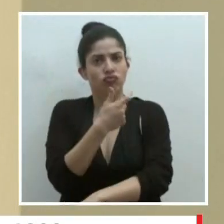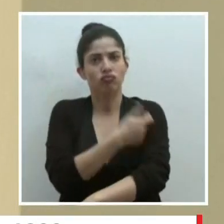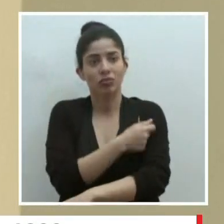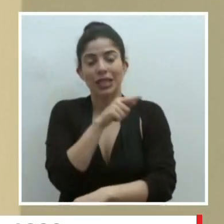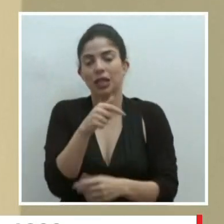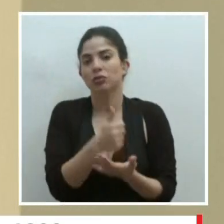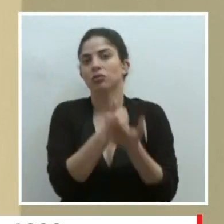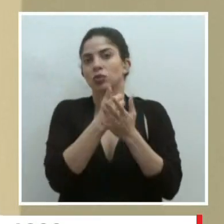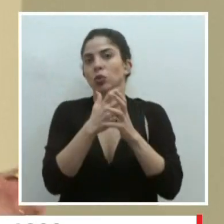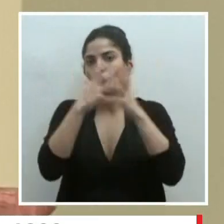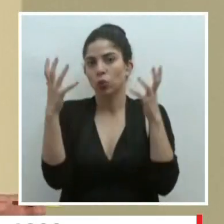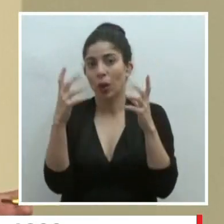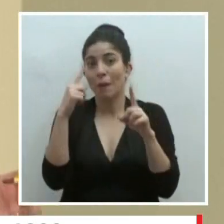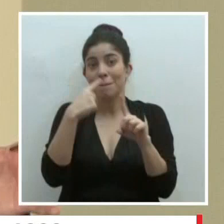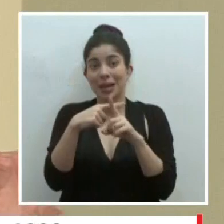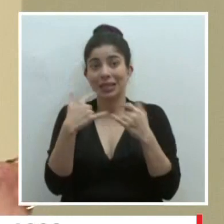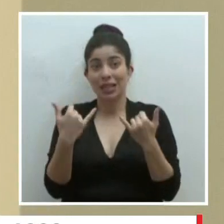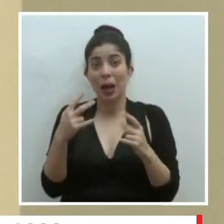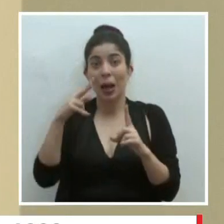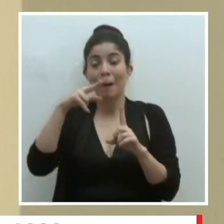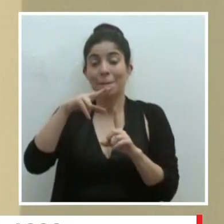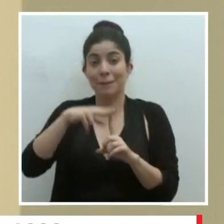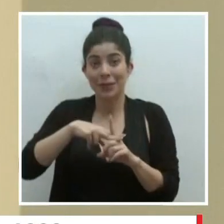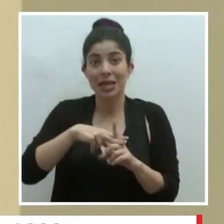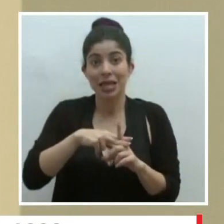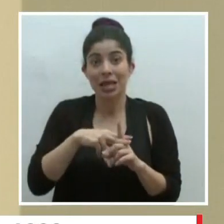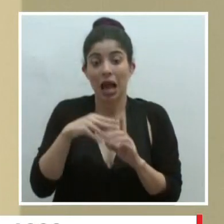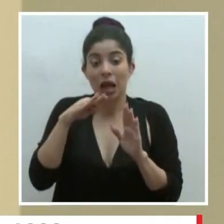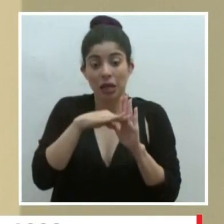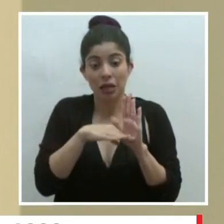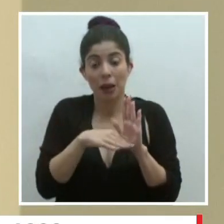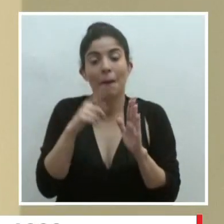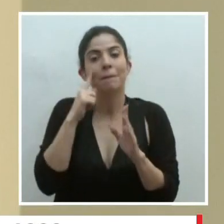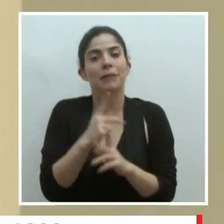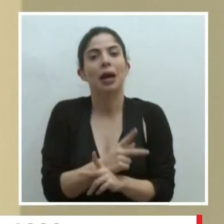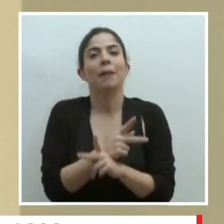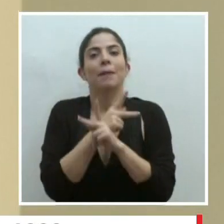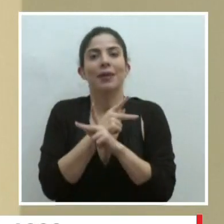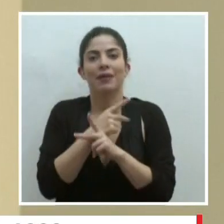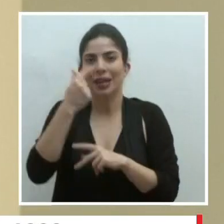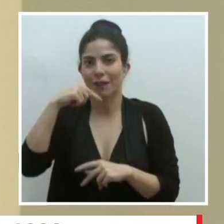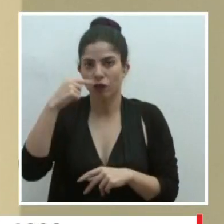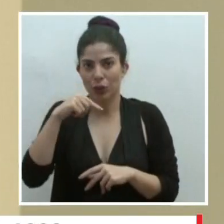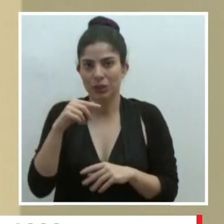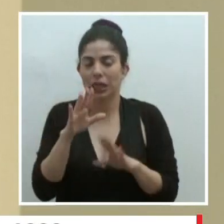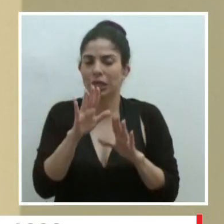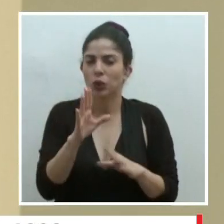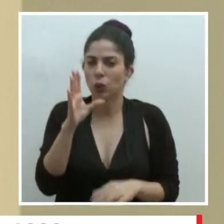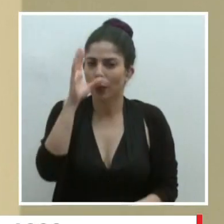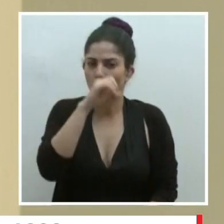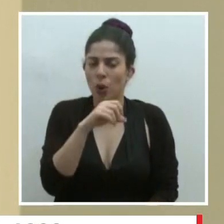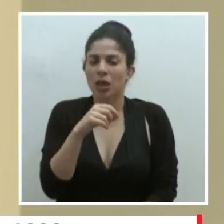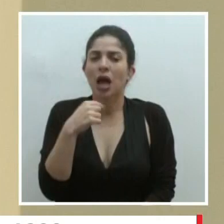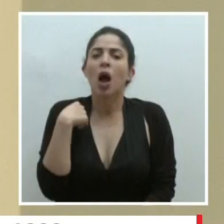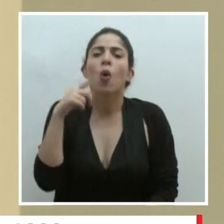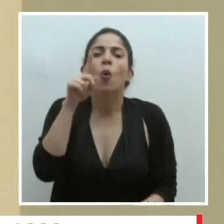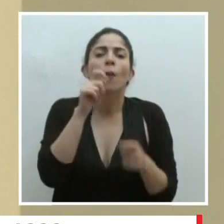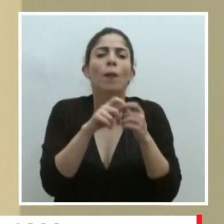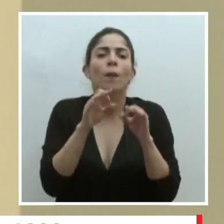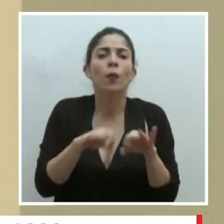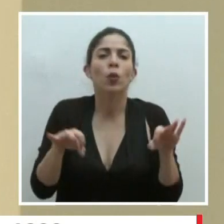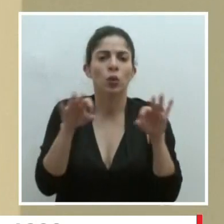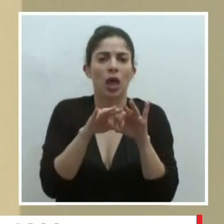siempre ayuda, y además de que estamos aplicando medidas que también previenen la influenza. Recordemos que también aquí hay un factor muy importante que es tratar